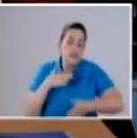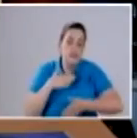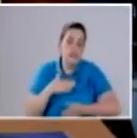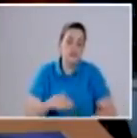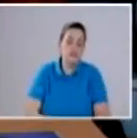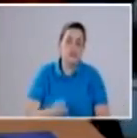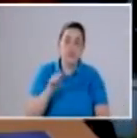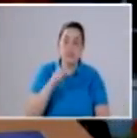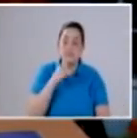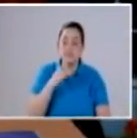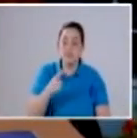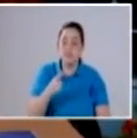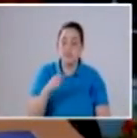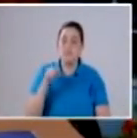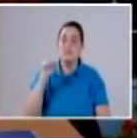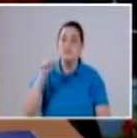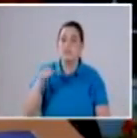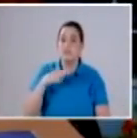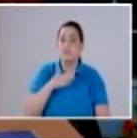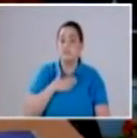Y ellos dijeron si me agradan.